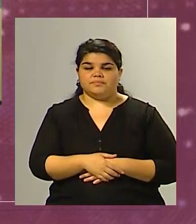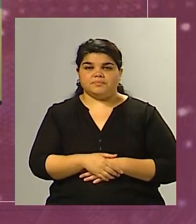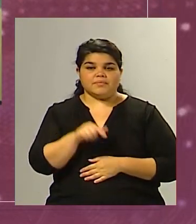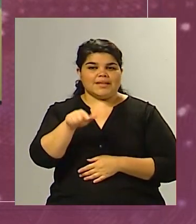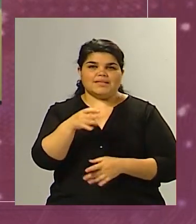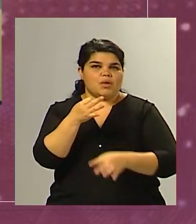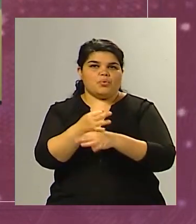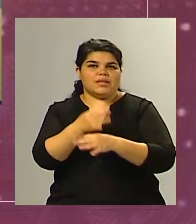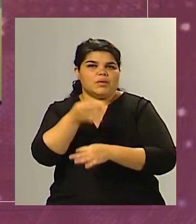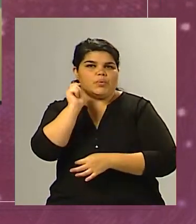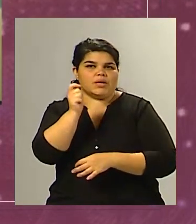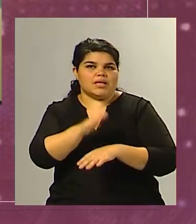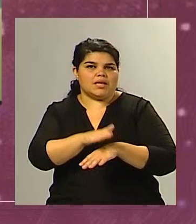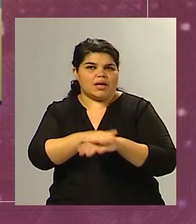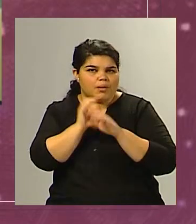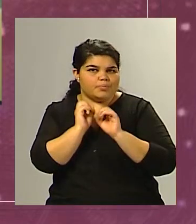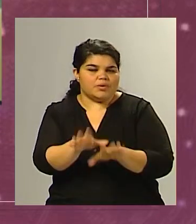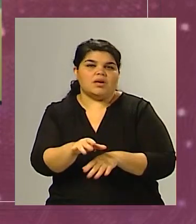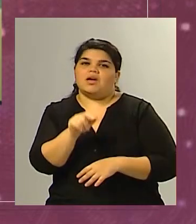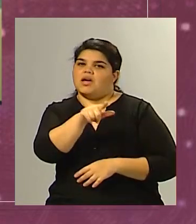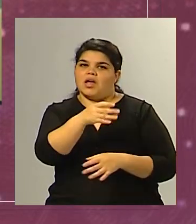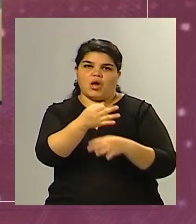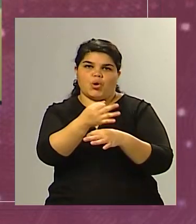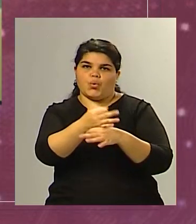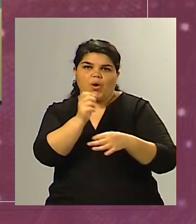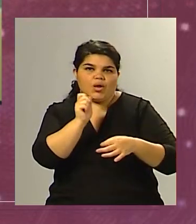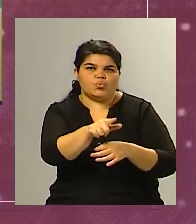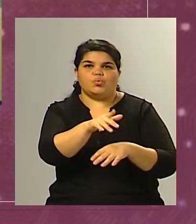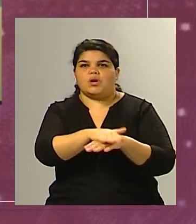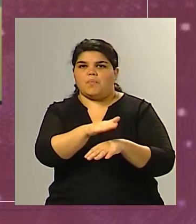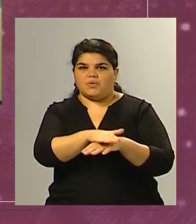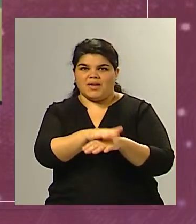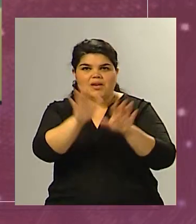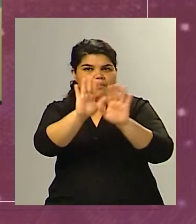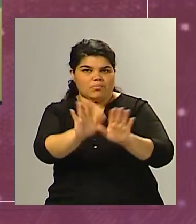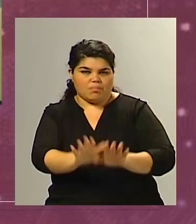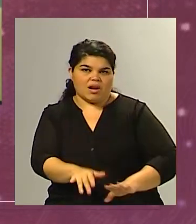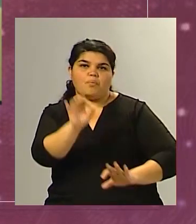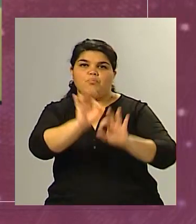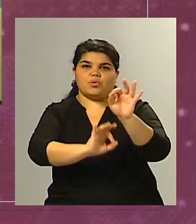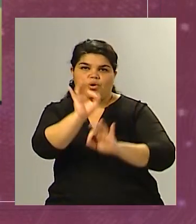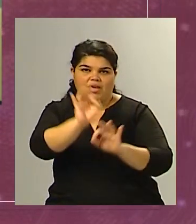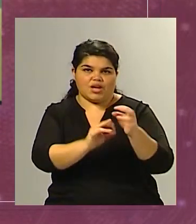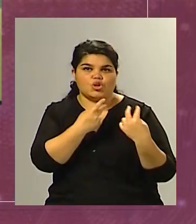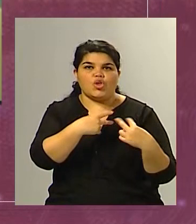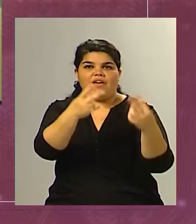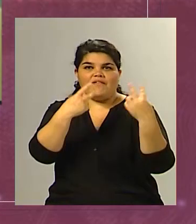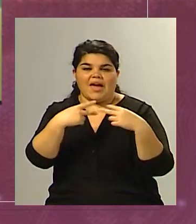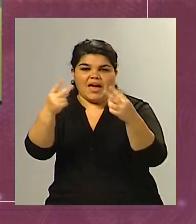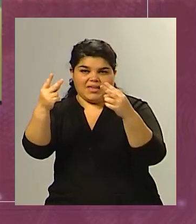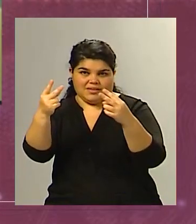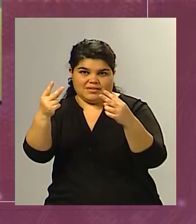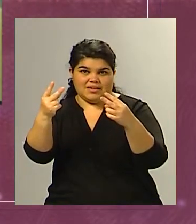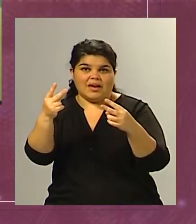el colegio. Si el colegio no tiene la iniciativa de armar un proyecto donde tengan viajes